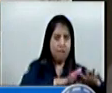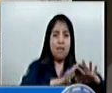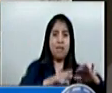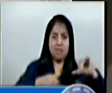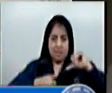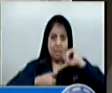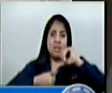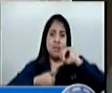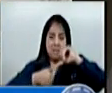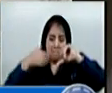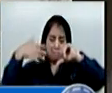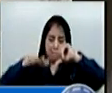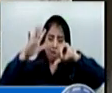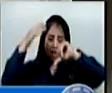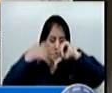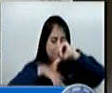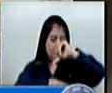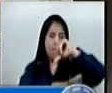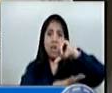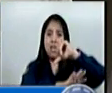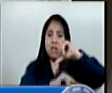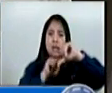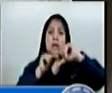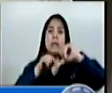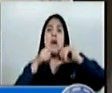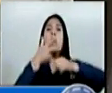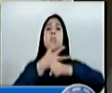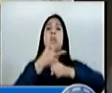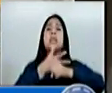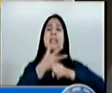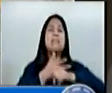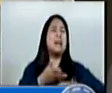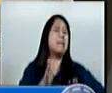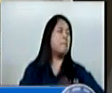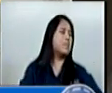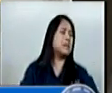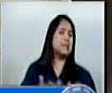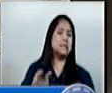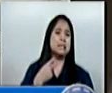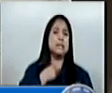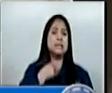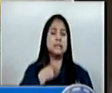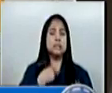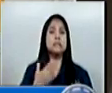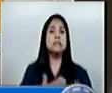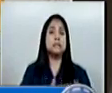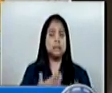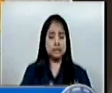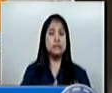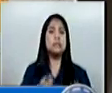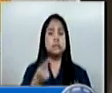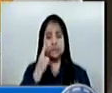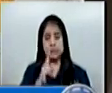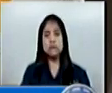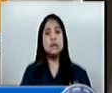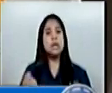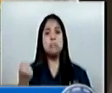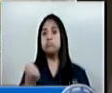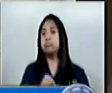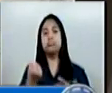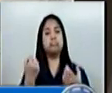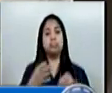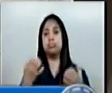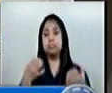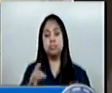el décimo país del mundo con riesgo a desastres con base a la revista del reporte de riesgos de la Universidad de Naciones